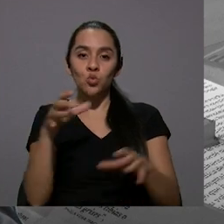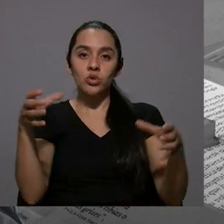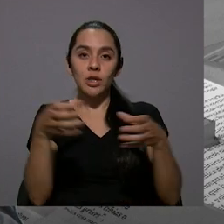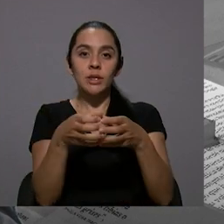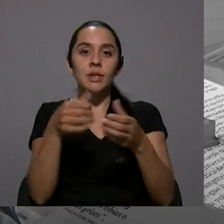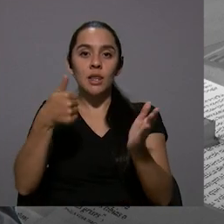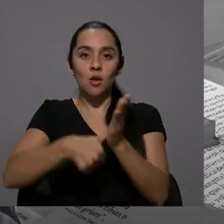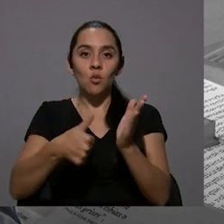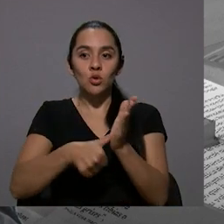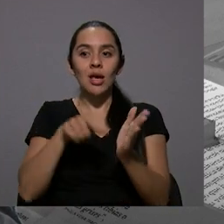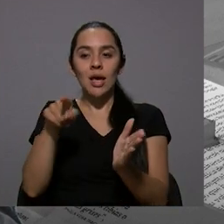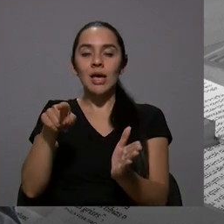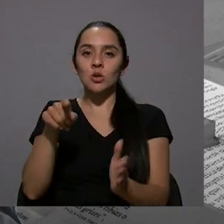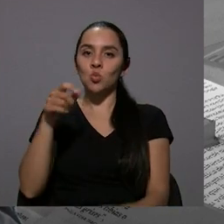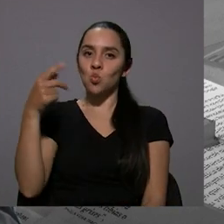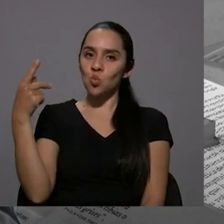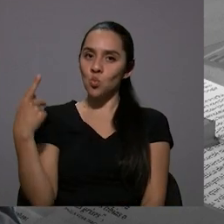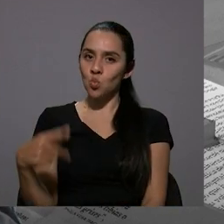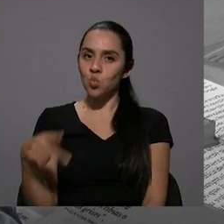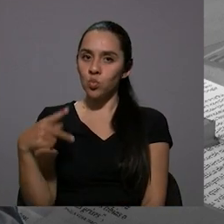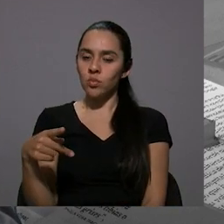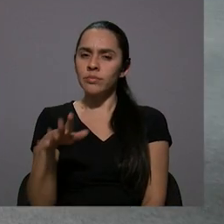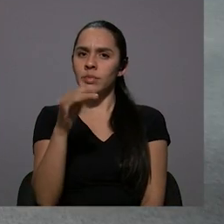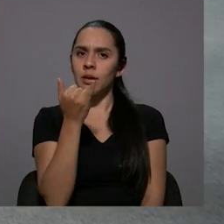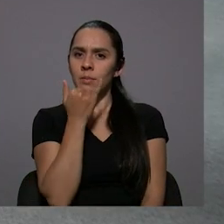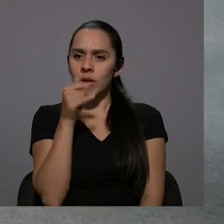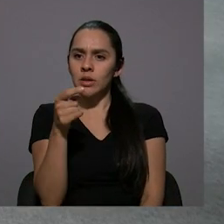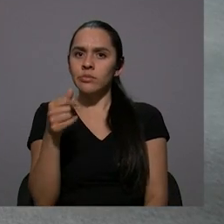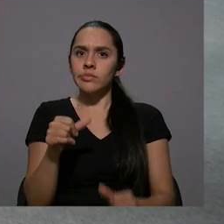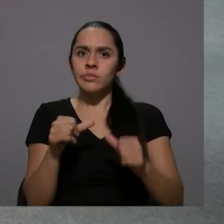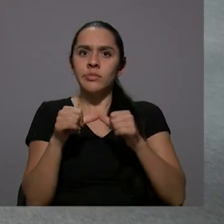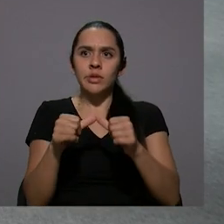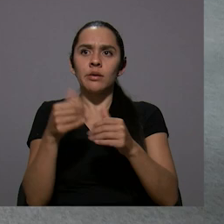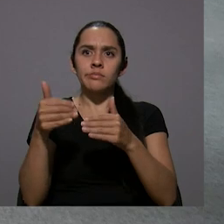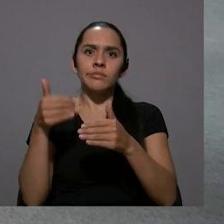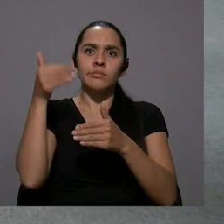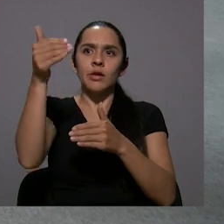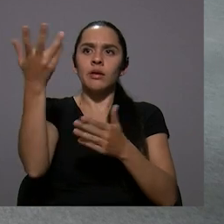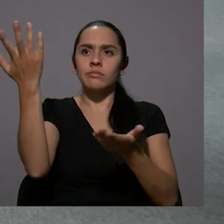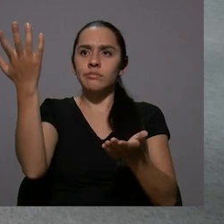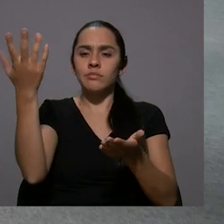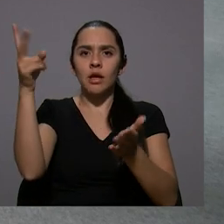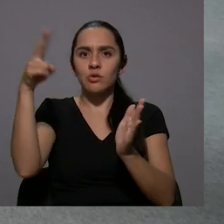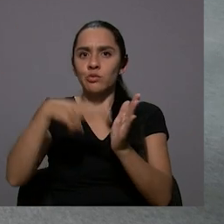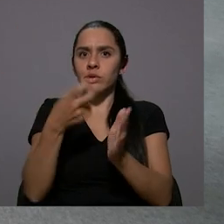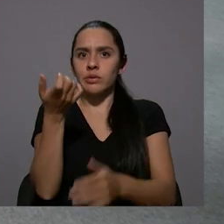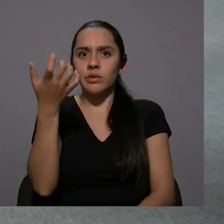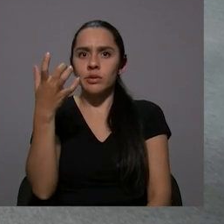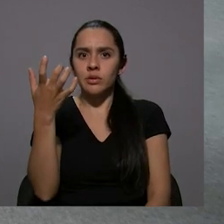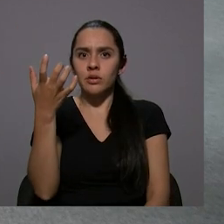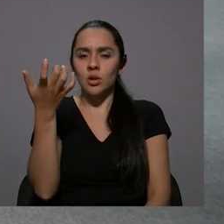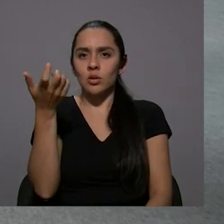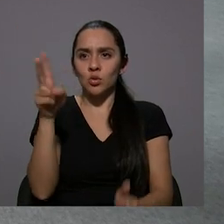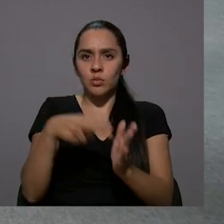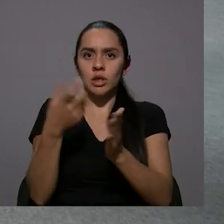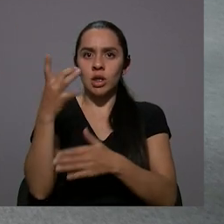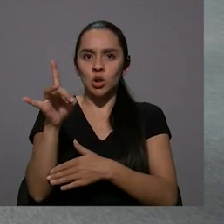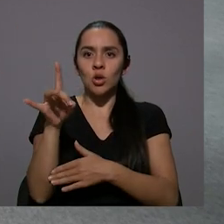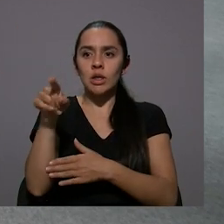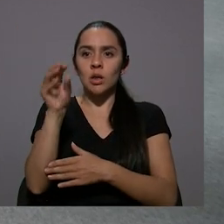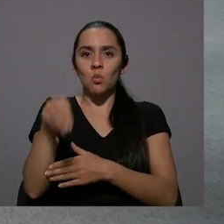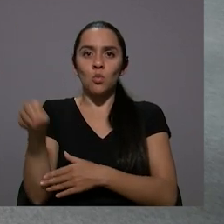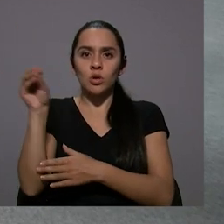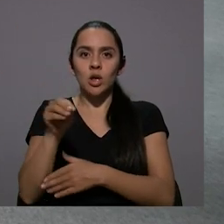votos eso nos da genera un riesgo Qué pasa si eso sigue aumentando qu sé yo en el 2000 en el 2018 ese